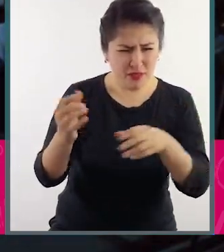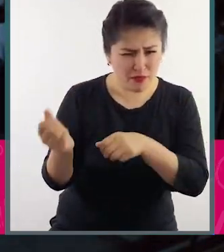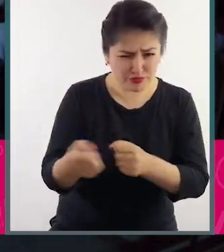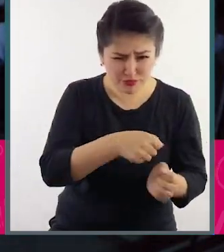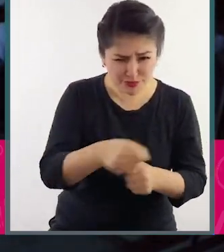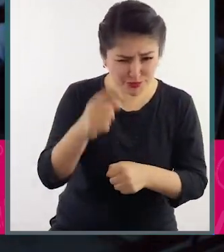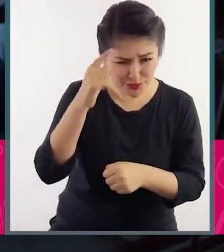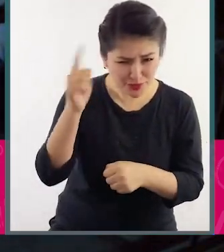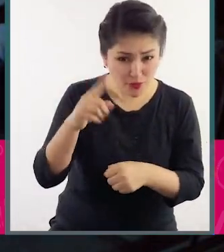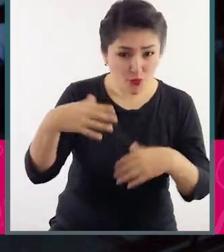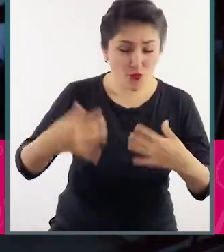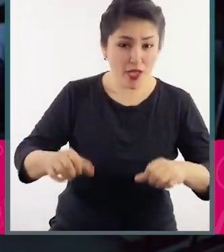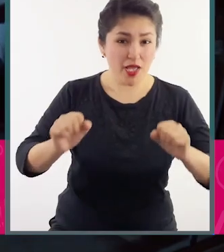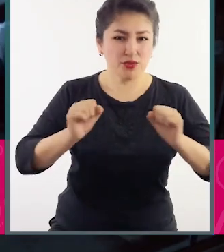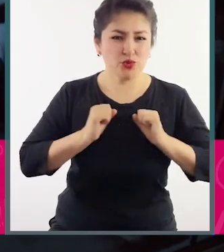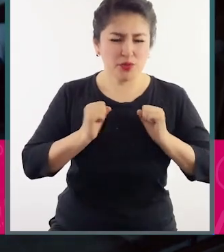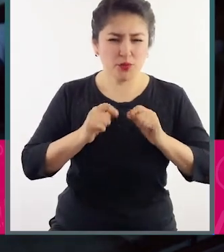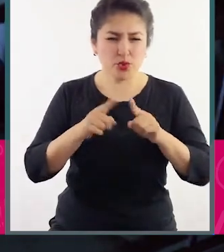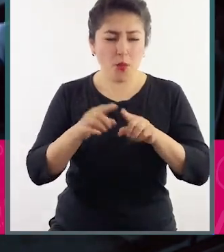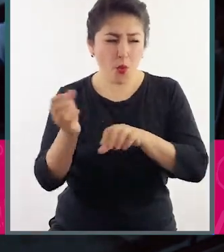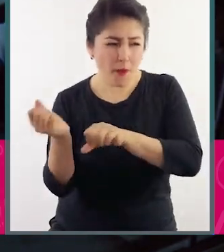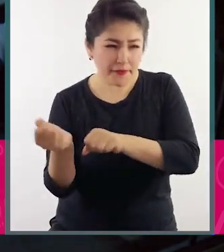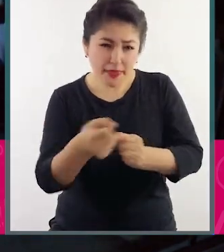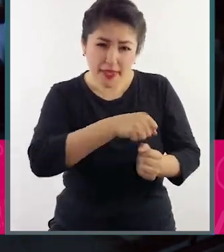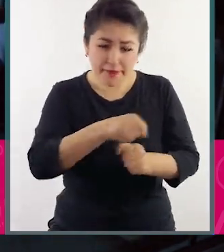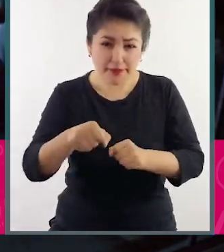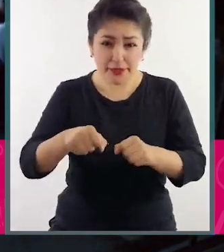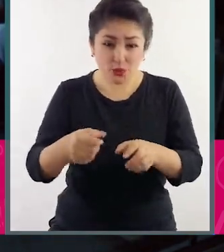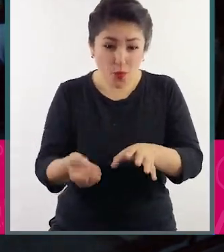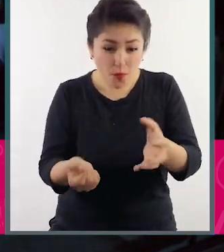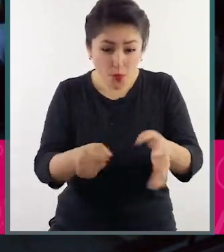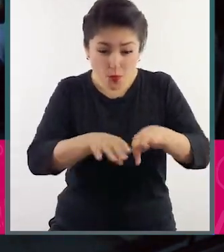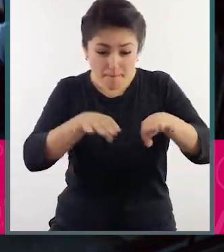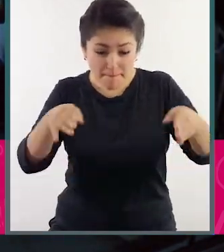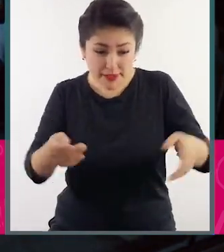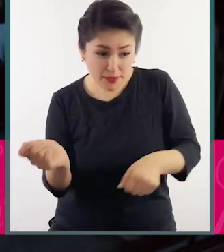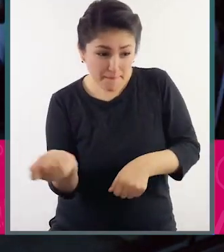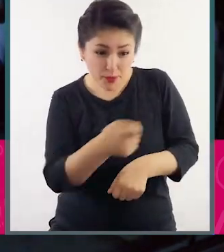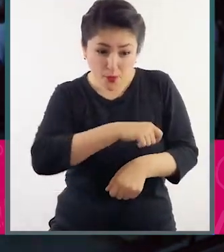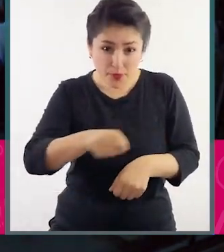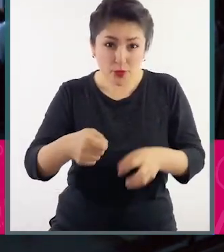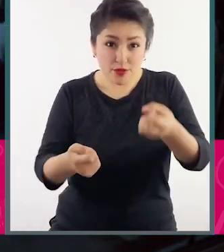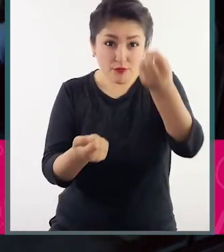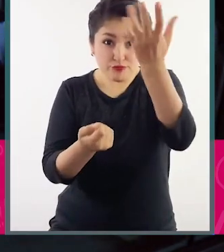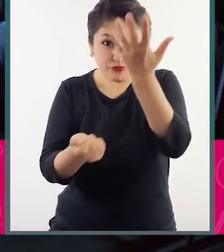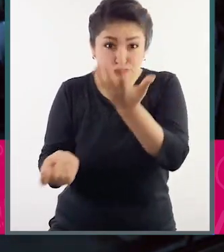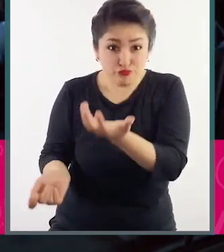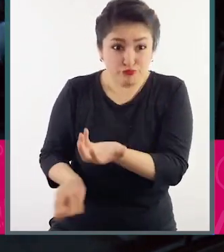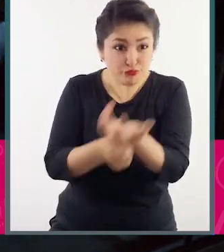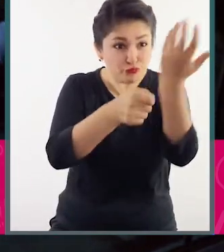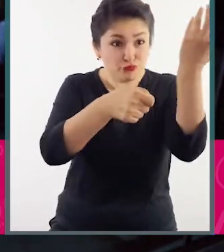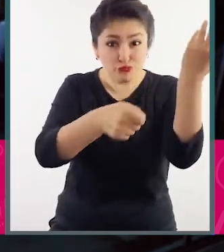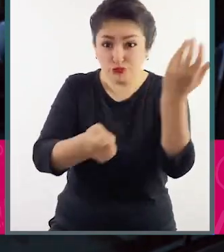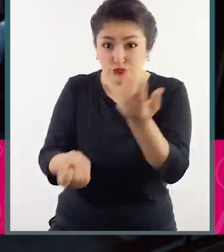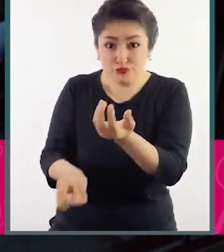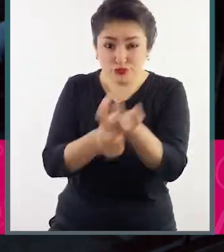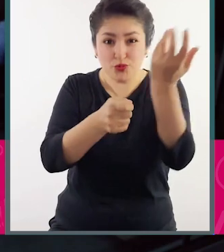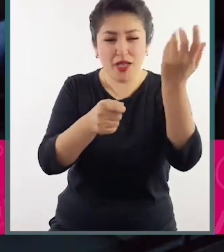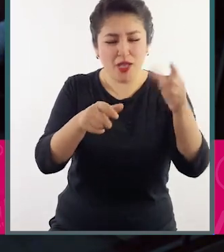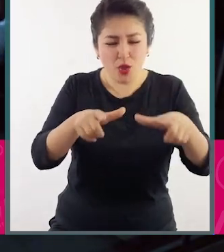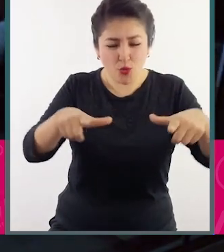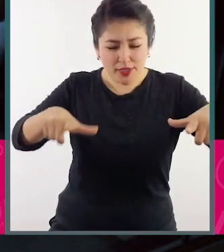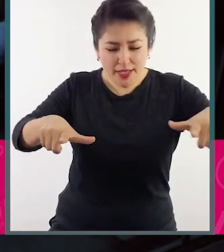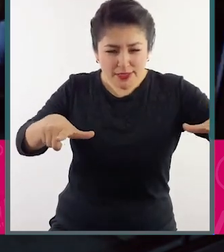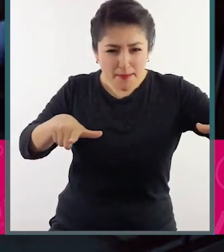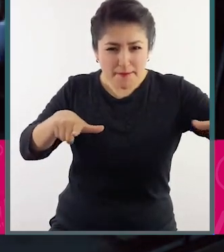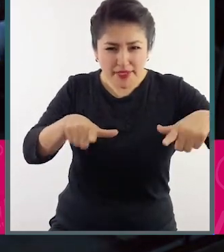pickleball? Este deporte es una mezcla entre el tenis, el ping-pong y el badminton y se juega en una cancha pequeña